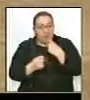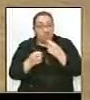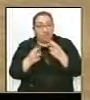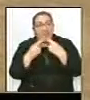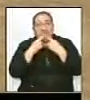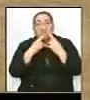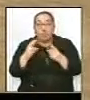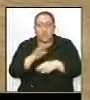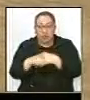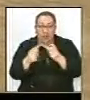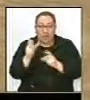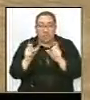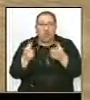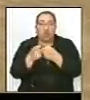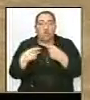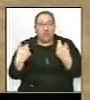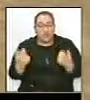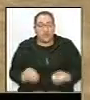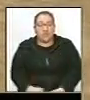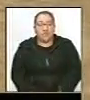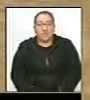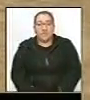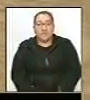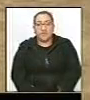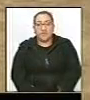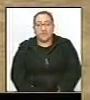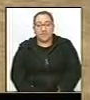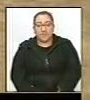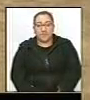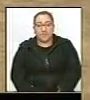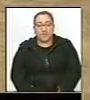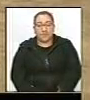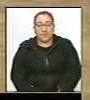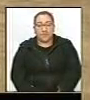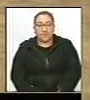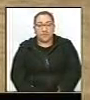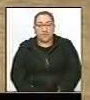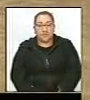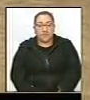han vertido a través de toda la sesión los señores congresistas. Tiene el uso de la palabra.